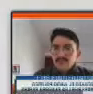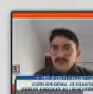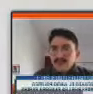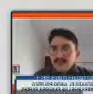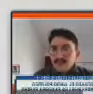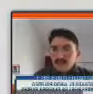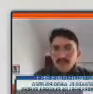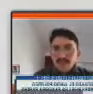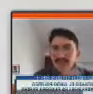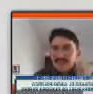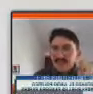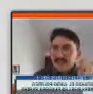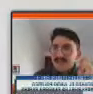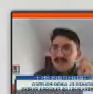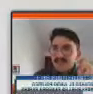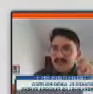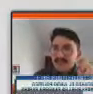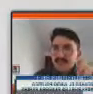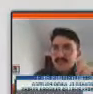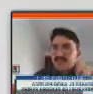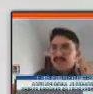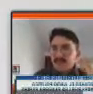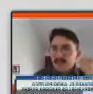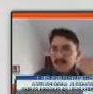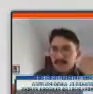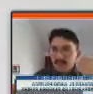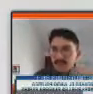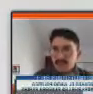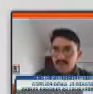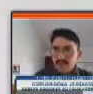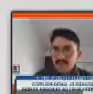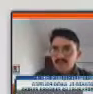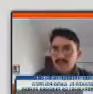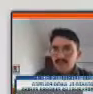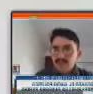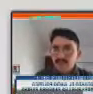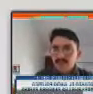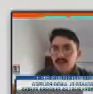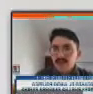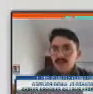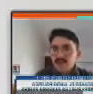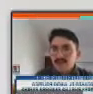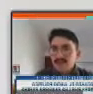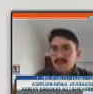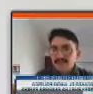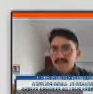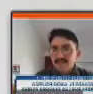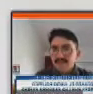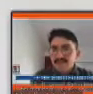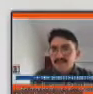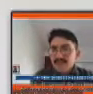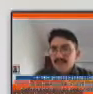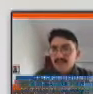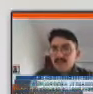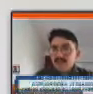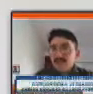Yo diría que con el perfil de Sebastián Piñera prácticamente da lo mismo, porque es una persona respecto a la cual hay acusaciones de fraude